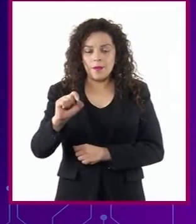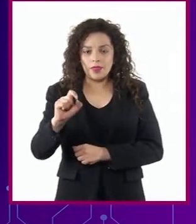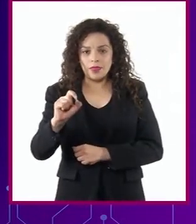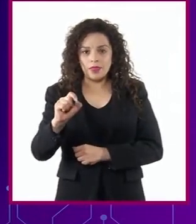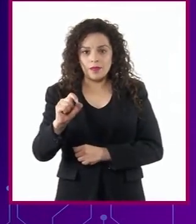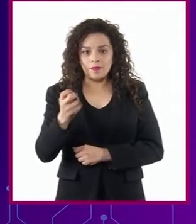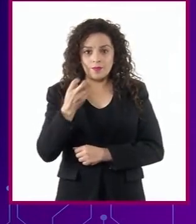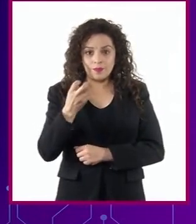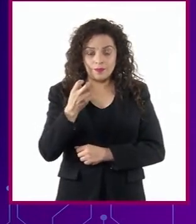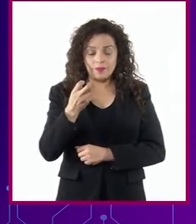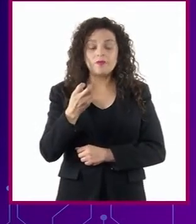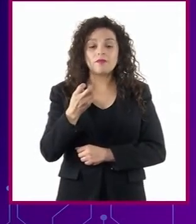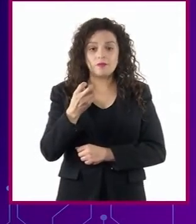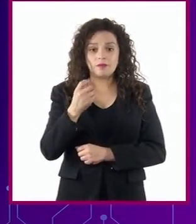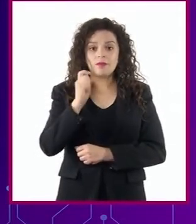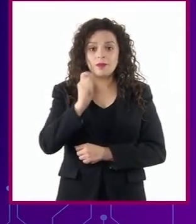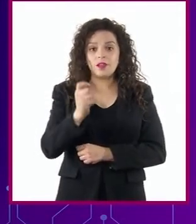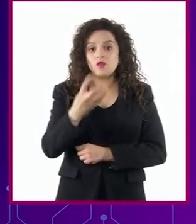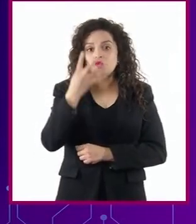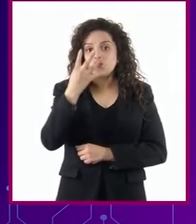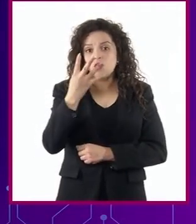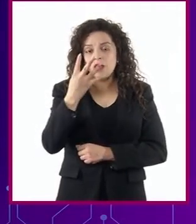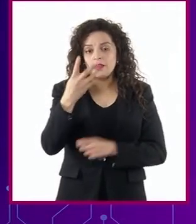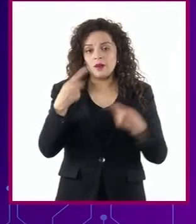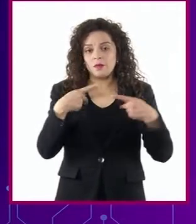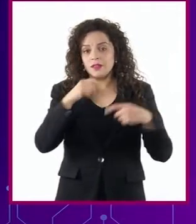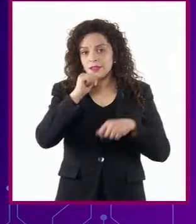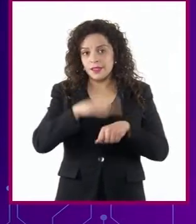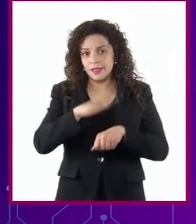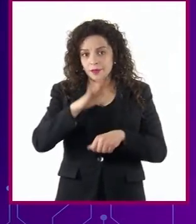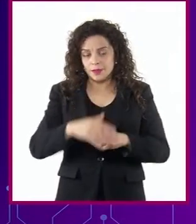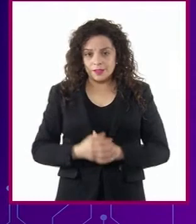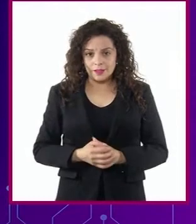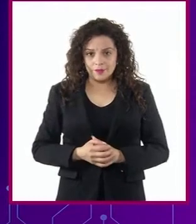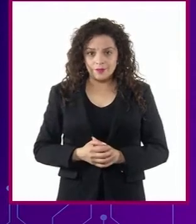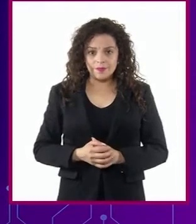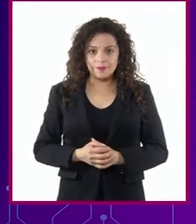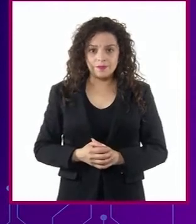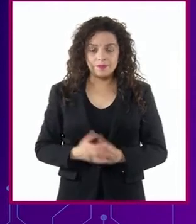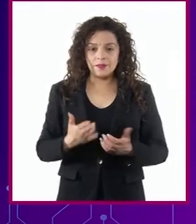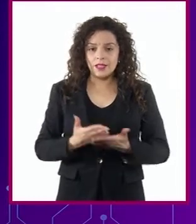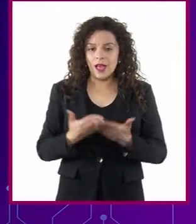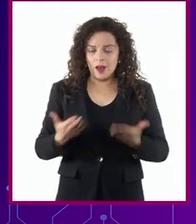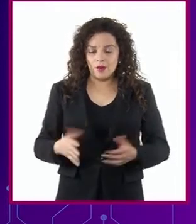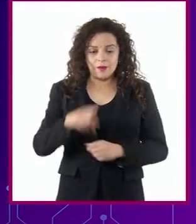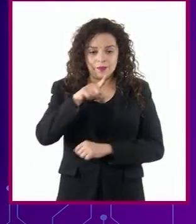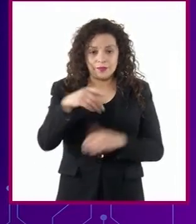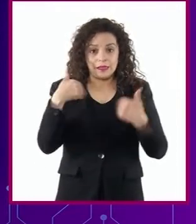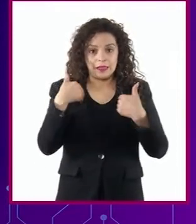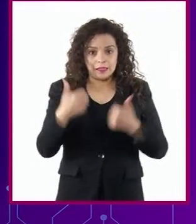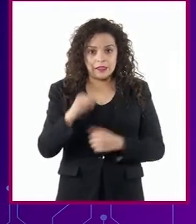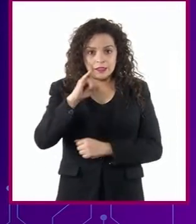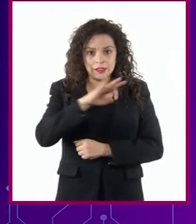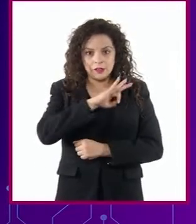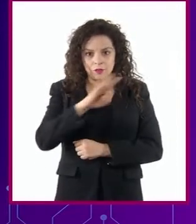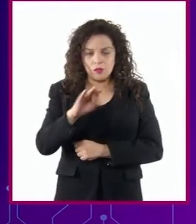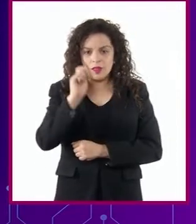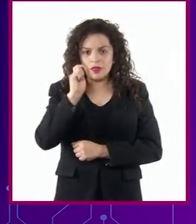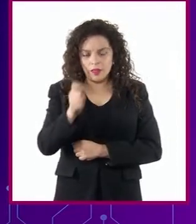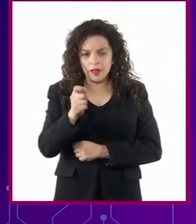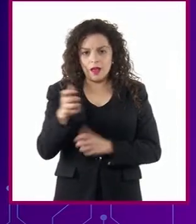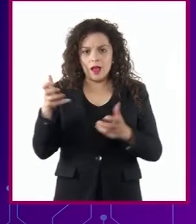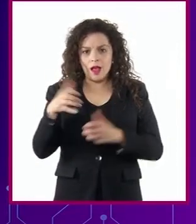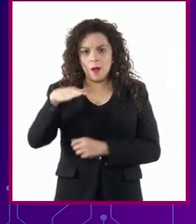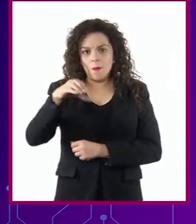20, donde solo se ubican 4 puntuaciones. Ahora, ¿piensan que es posible determinar la moda, la media y